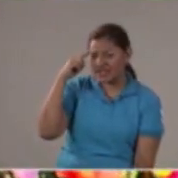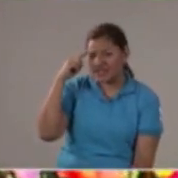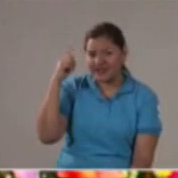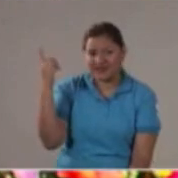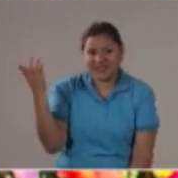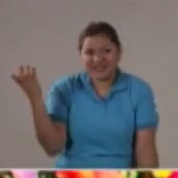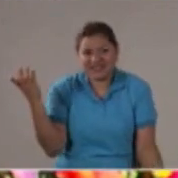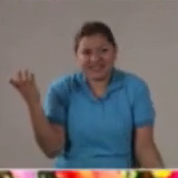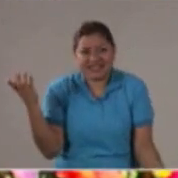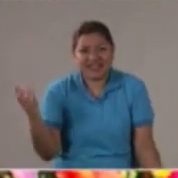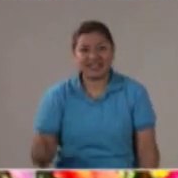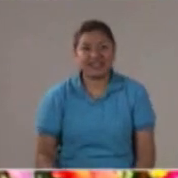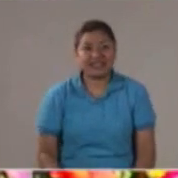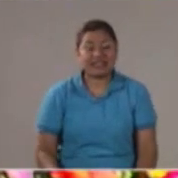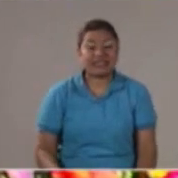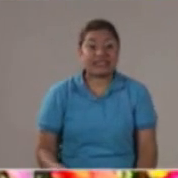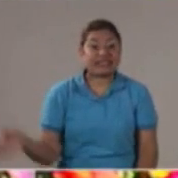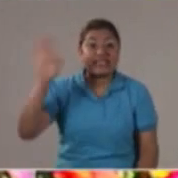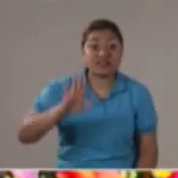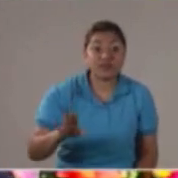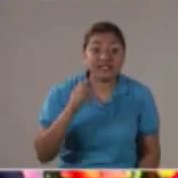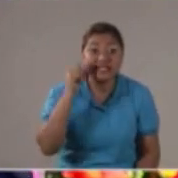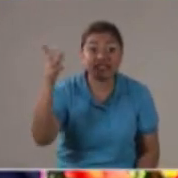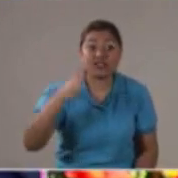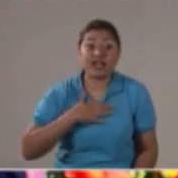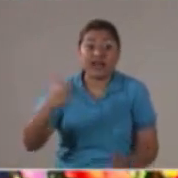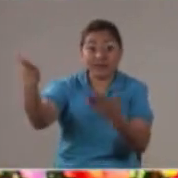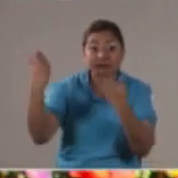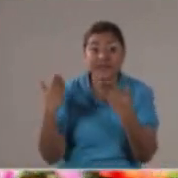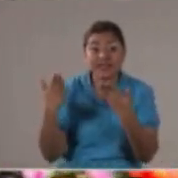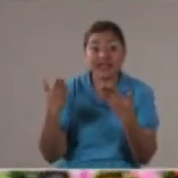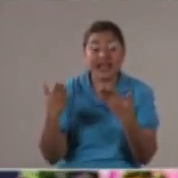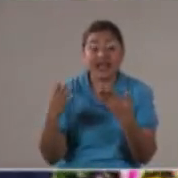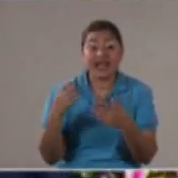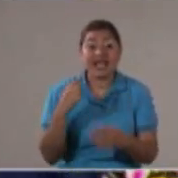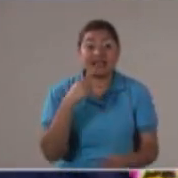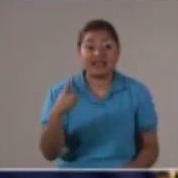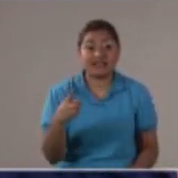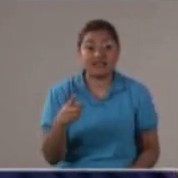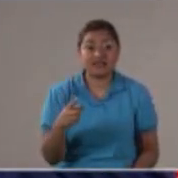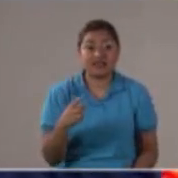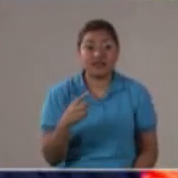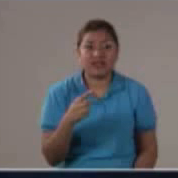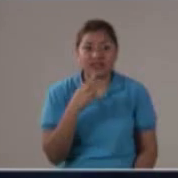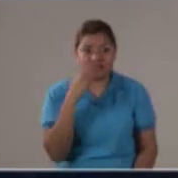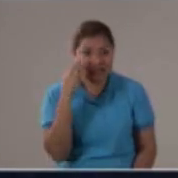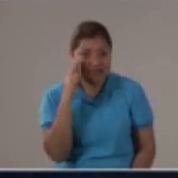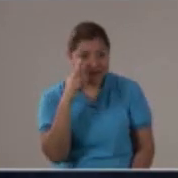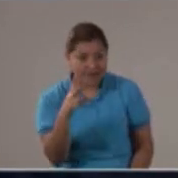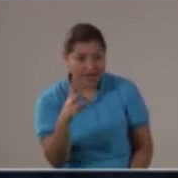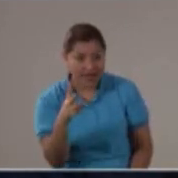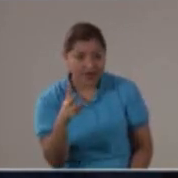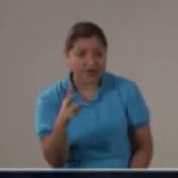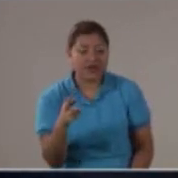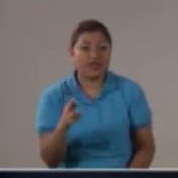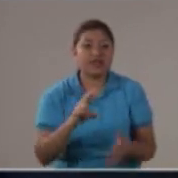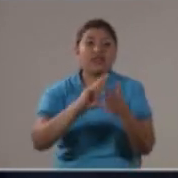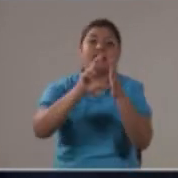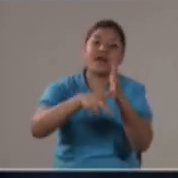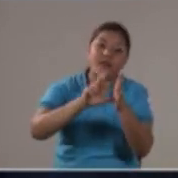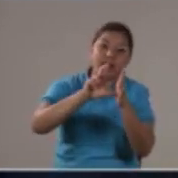¿eh? Y de repente el Señor me dice qué le tengo que decir. Después vengo con ella y le tengo que repetir lo que le dije a